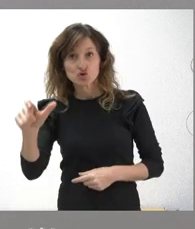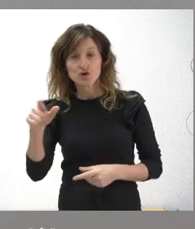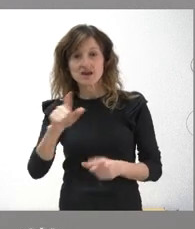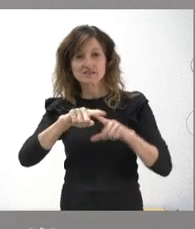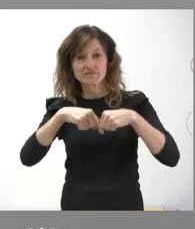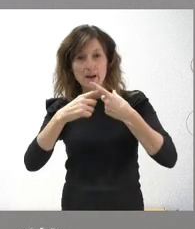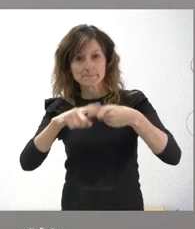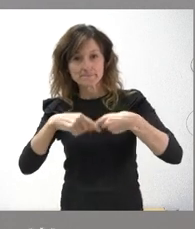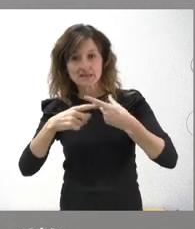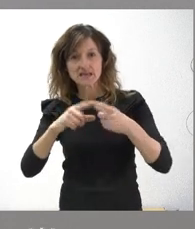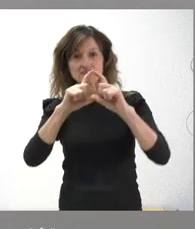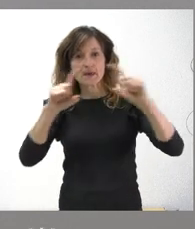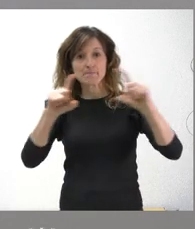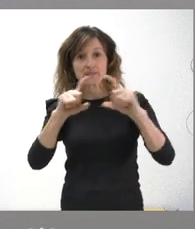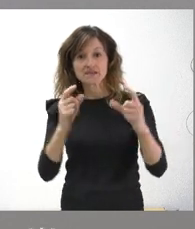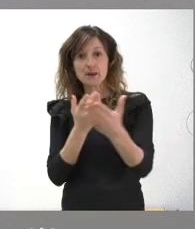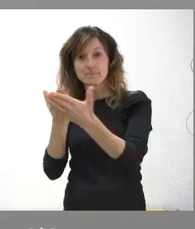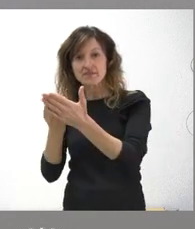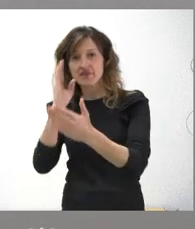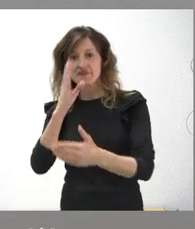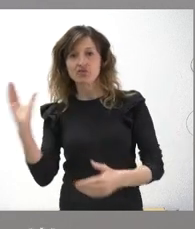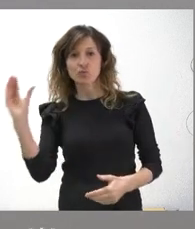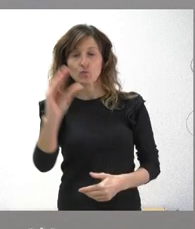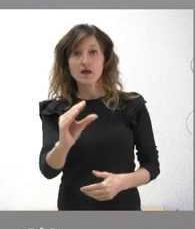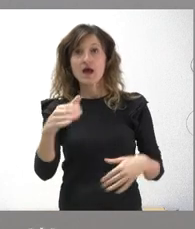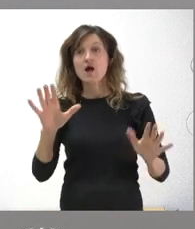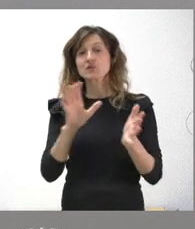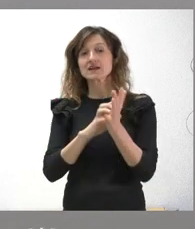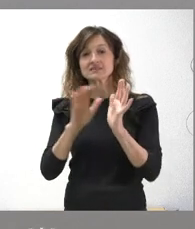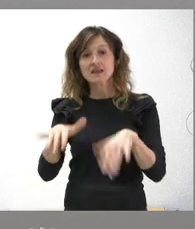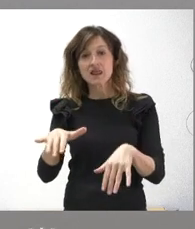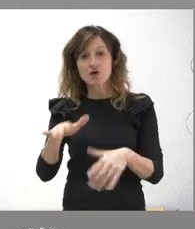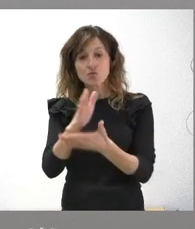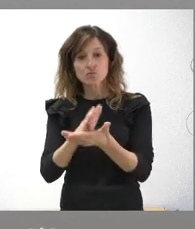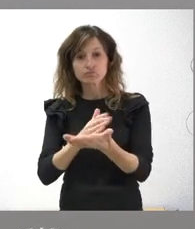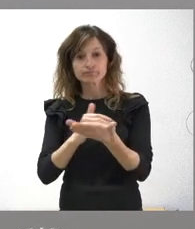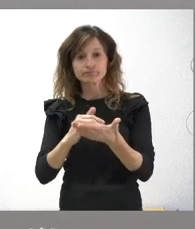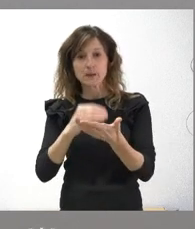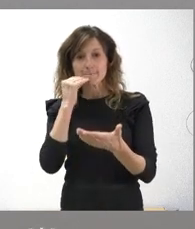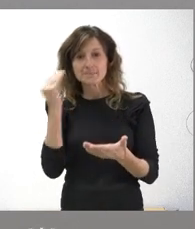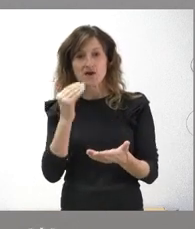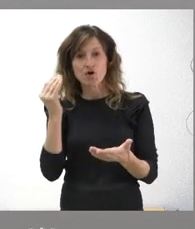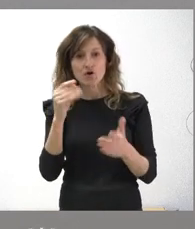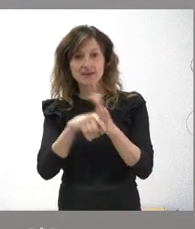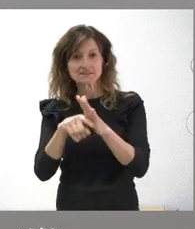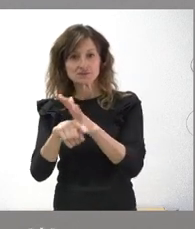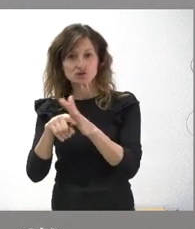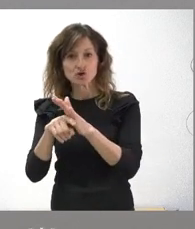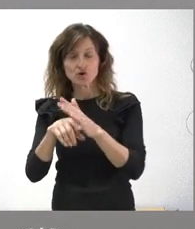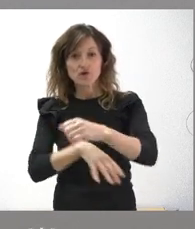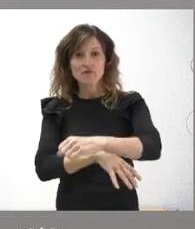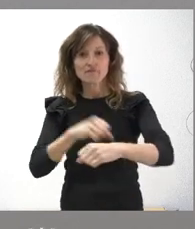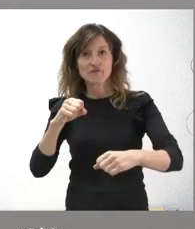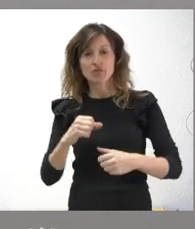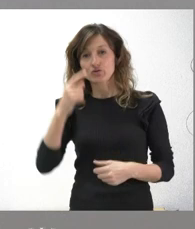familias a las empresas que lo puedan solicitar Aunque Castilla León está entre las comunidades autónomas que mejor está ejecutando estos fondos como